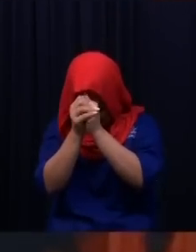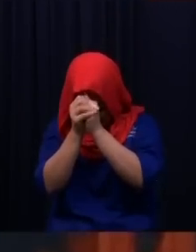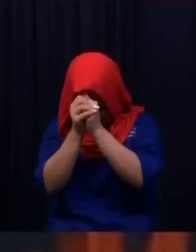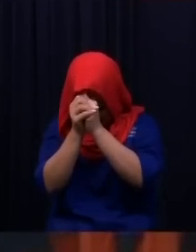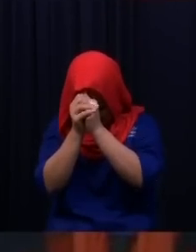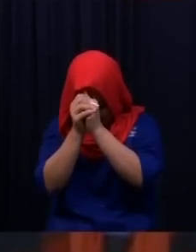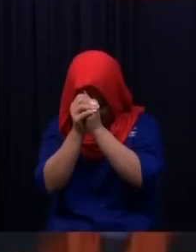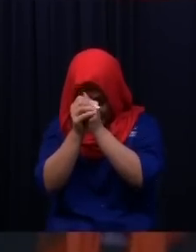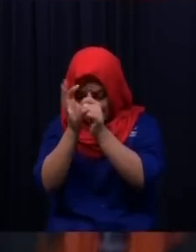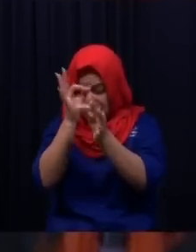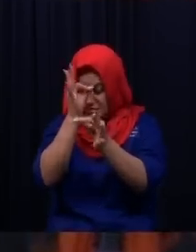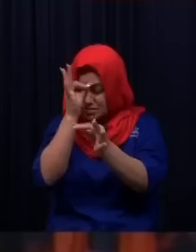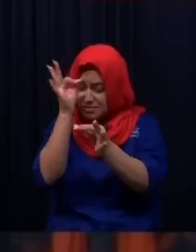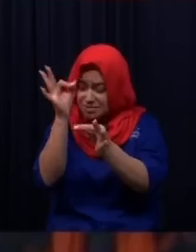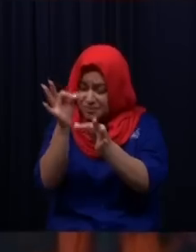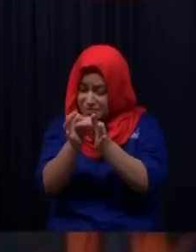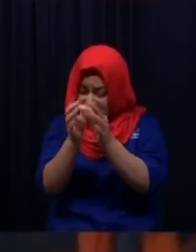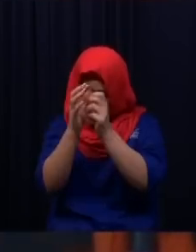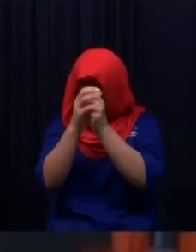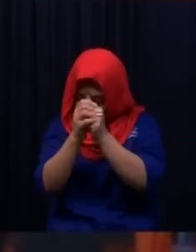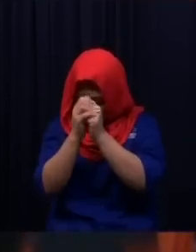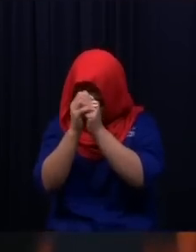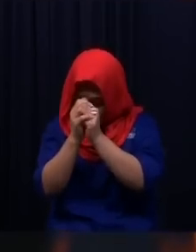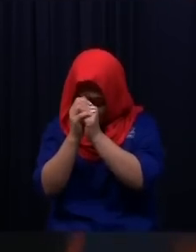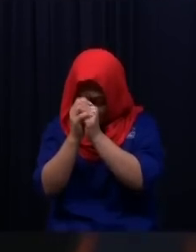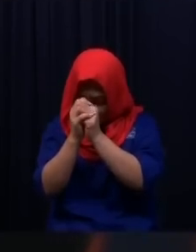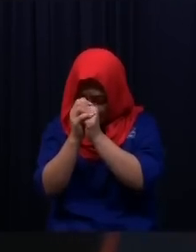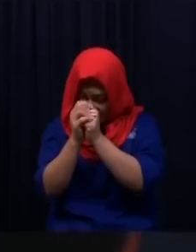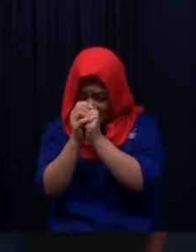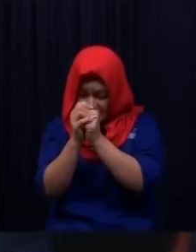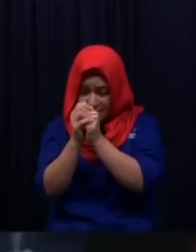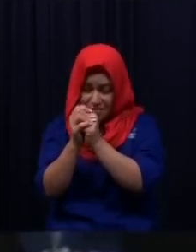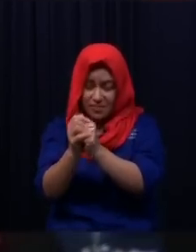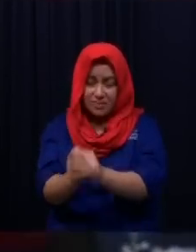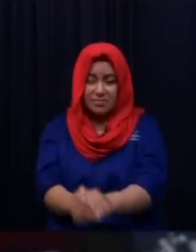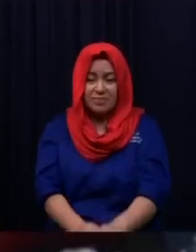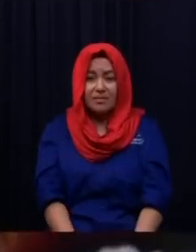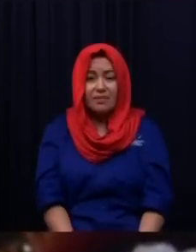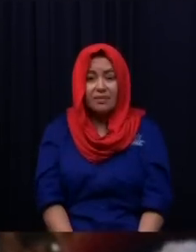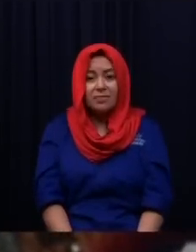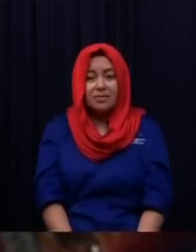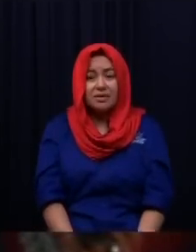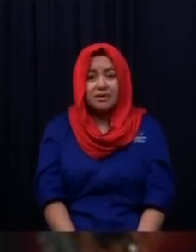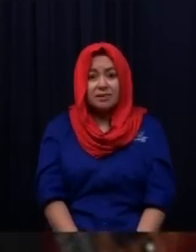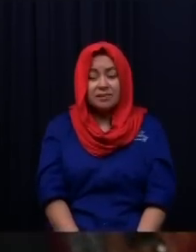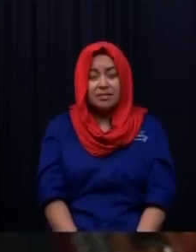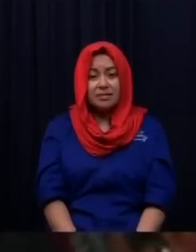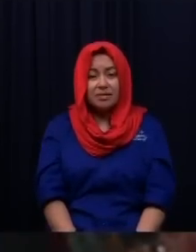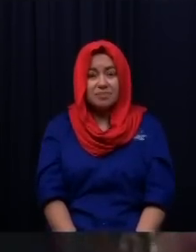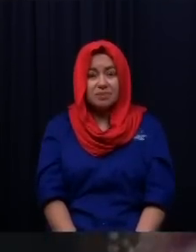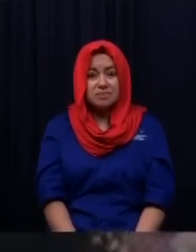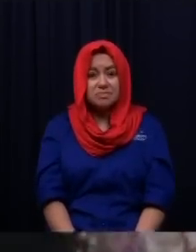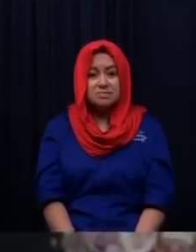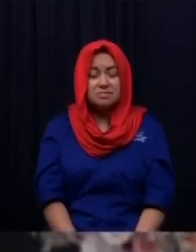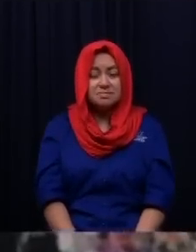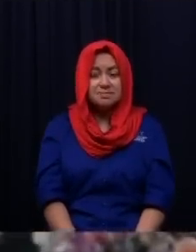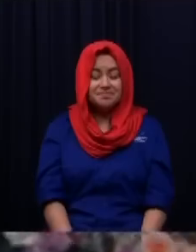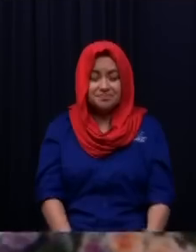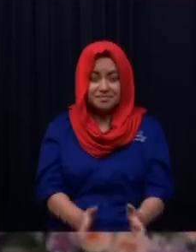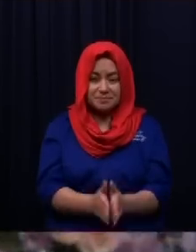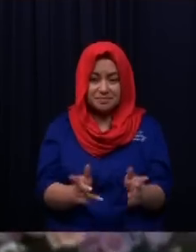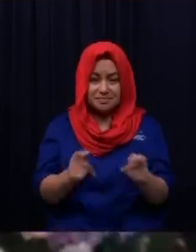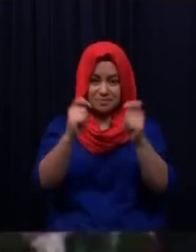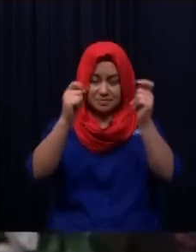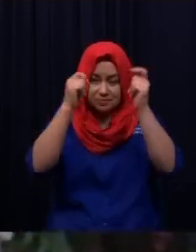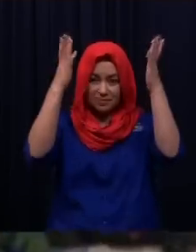fe. Aleluya, bienvenidos, pasen aquí al frente, aquí hay lugar. Aleluya, dele un fuerte